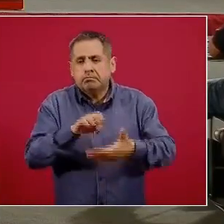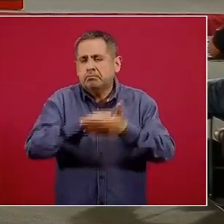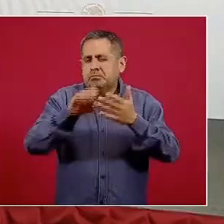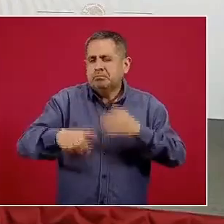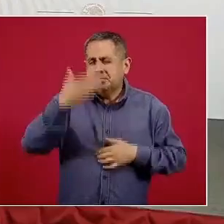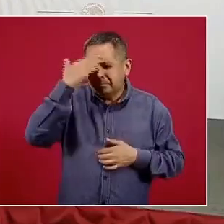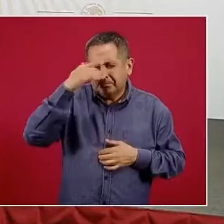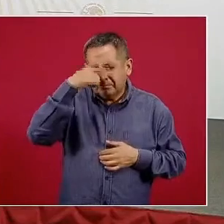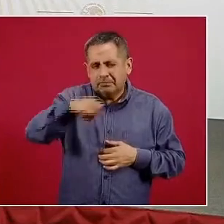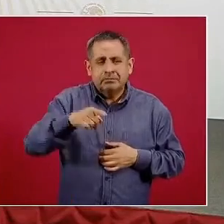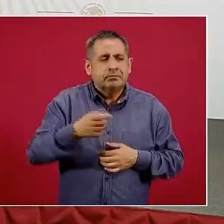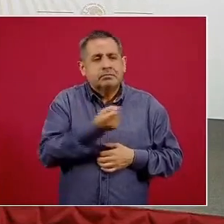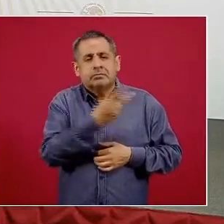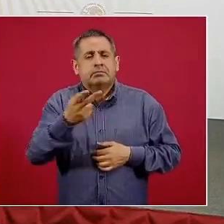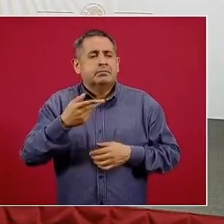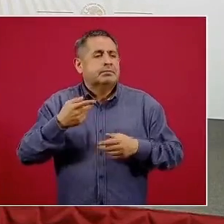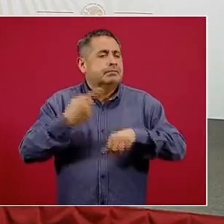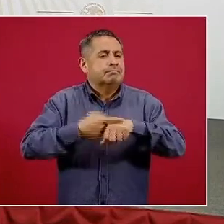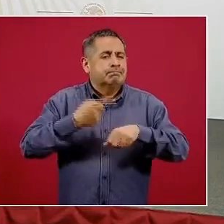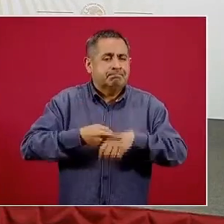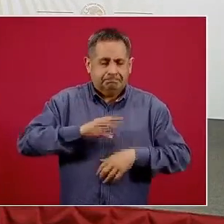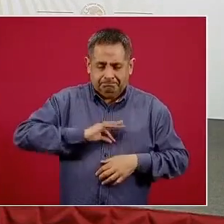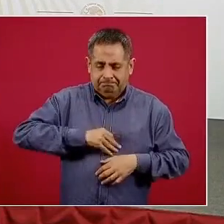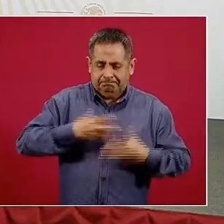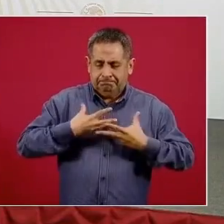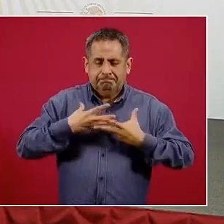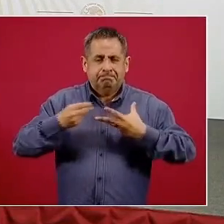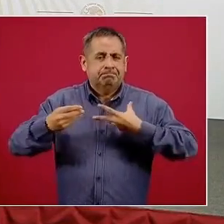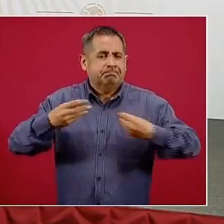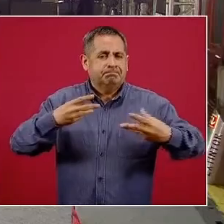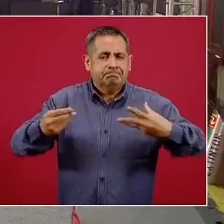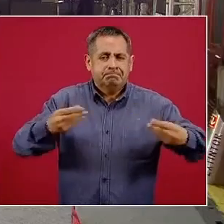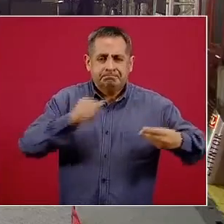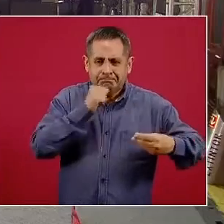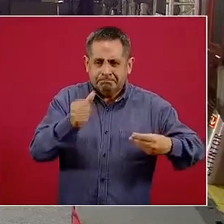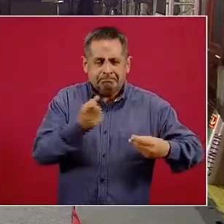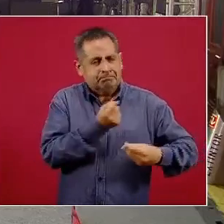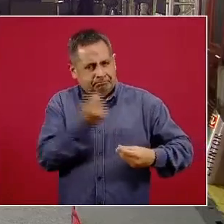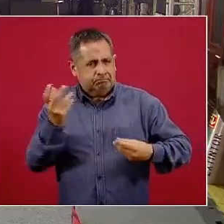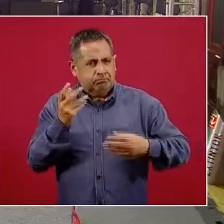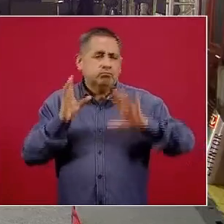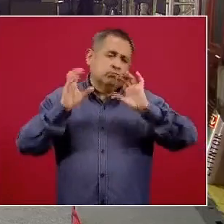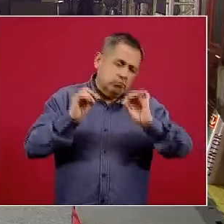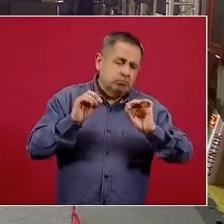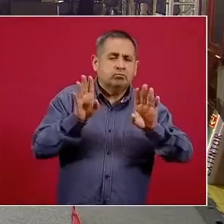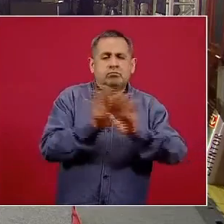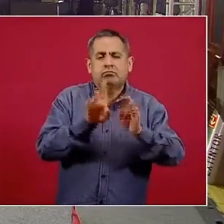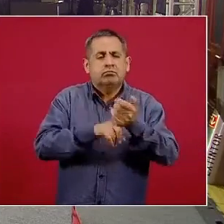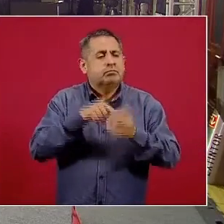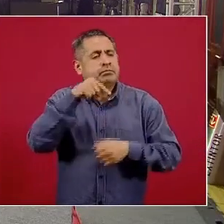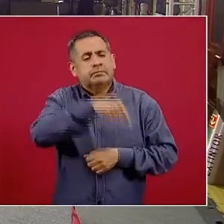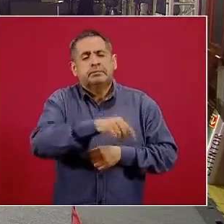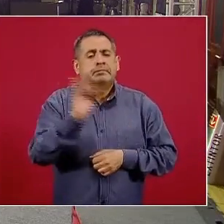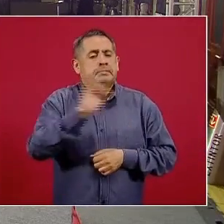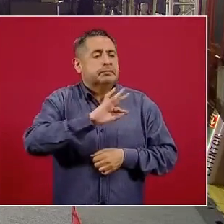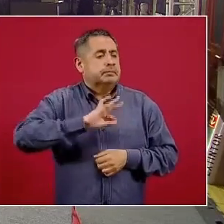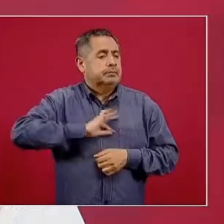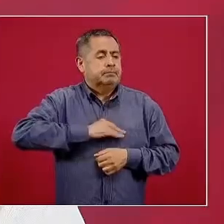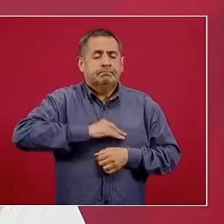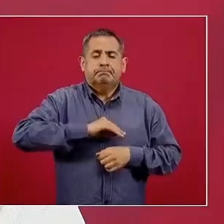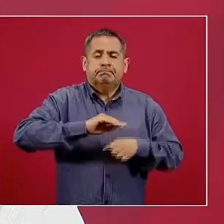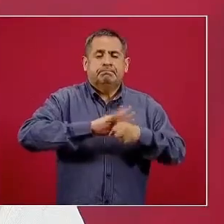las enfermedades no transmisibles de las que hemos hablado extensamente, o un problema agudo, como puede ser una